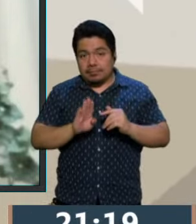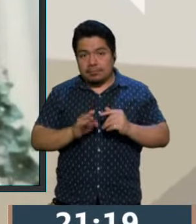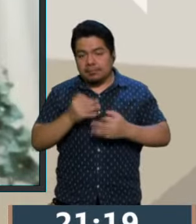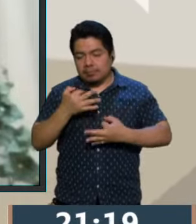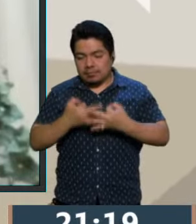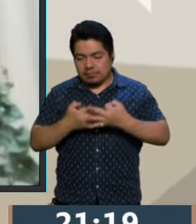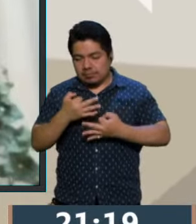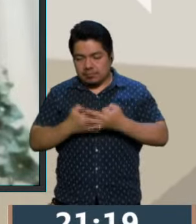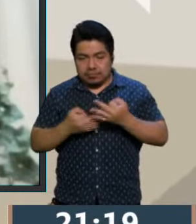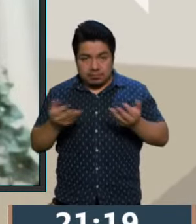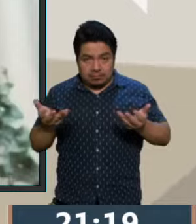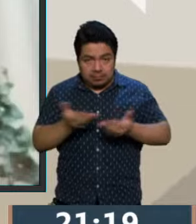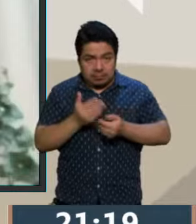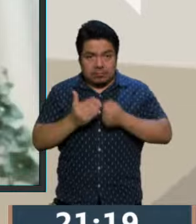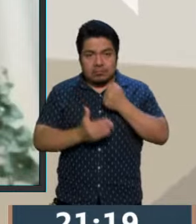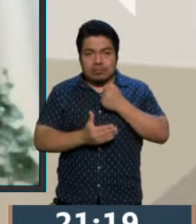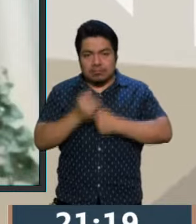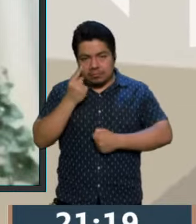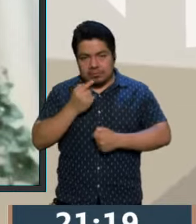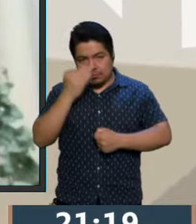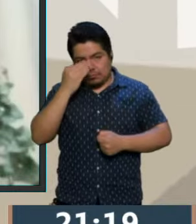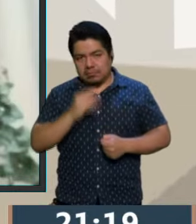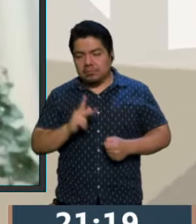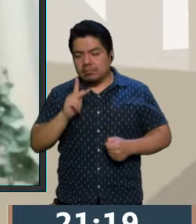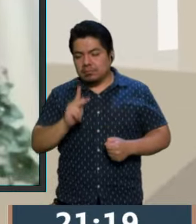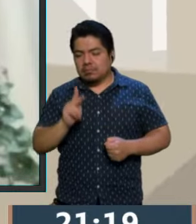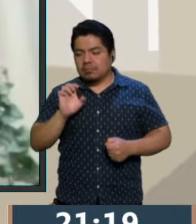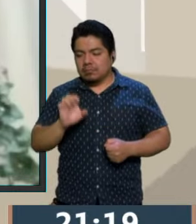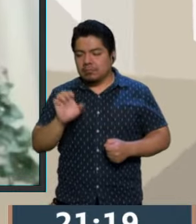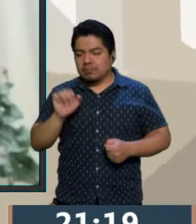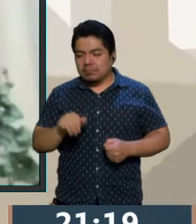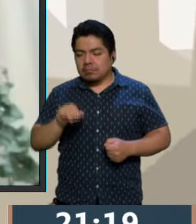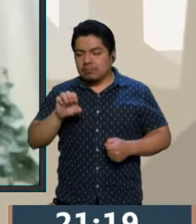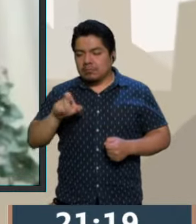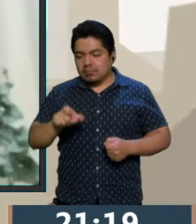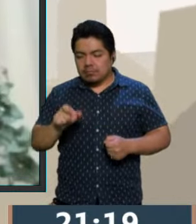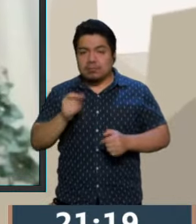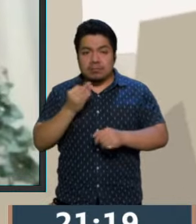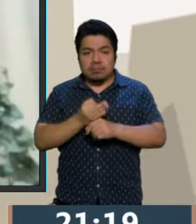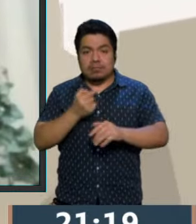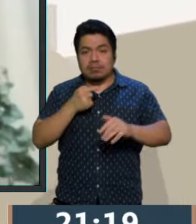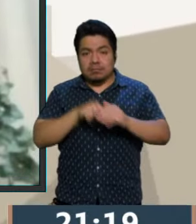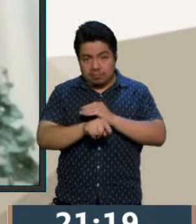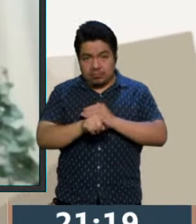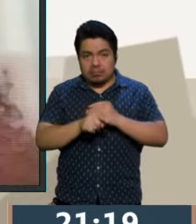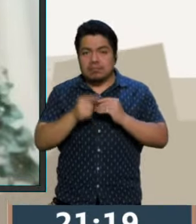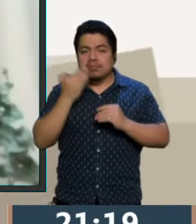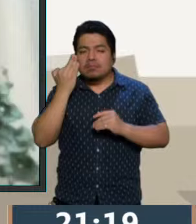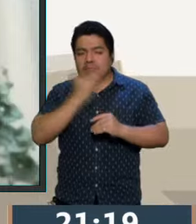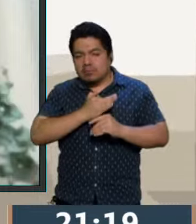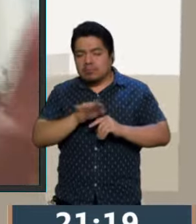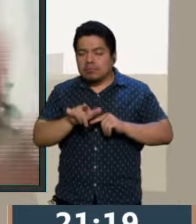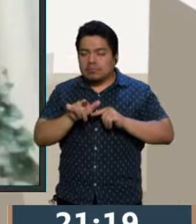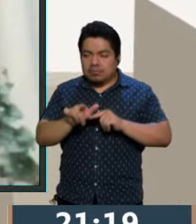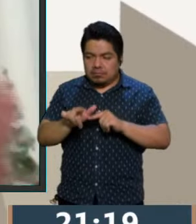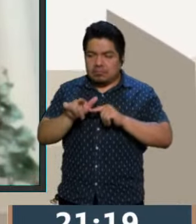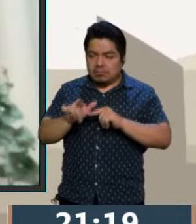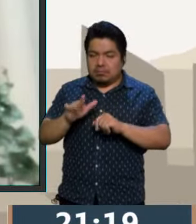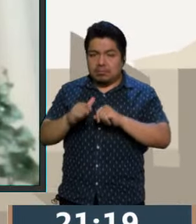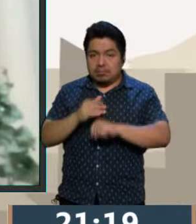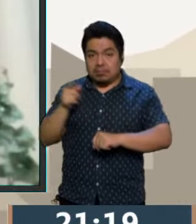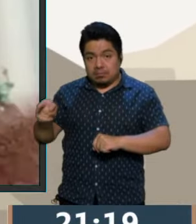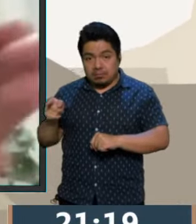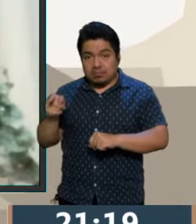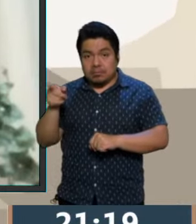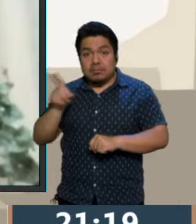juez, para generar lo que Petróleos Mexicanos finalmente está denunciando, que es un fraude continuado, porque ella cobró